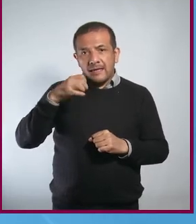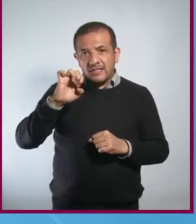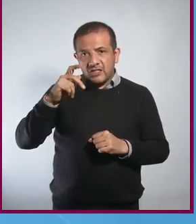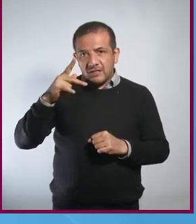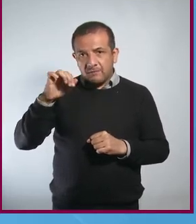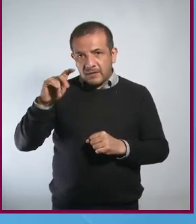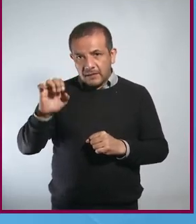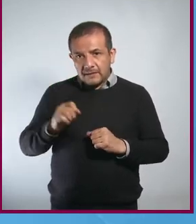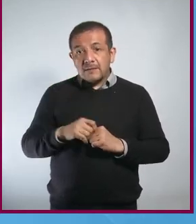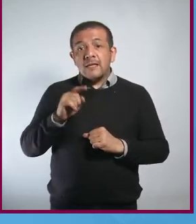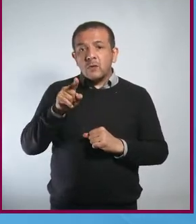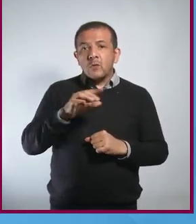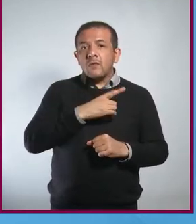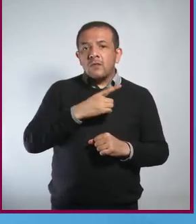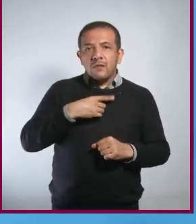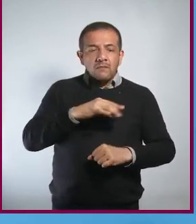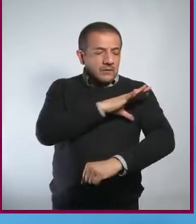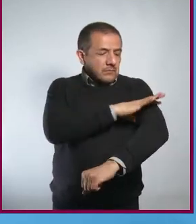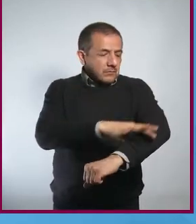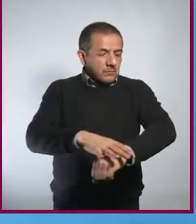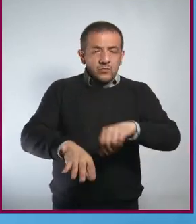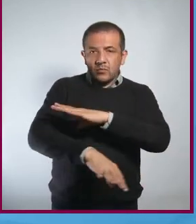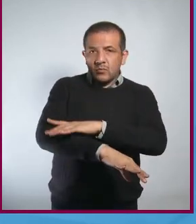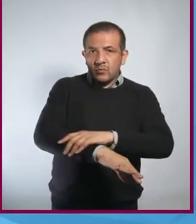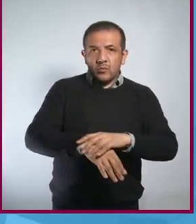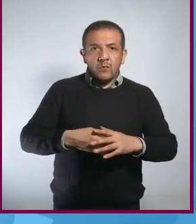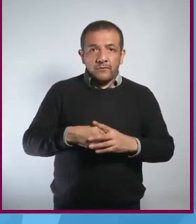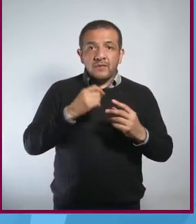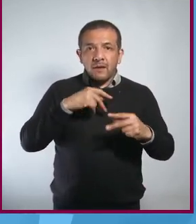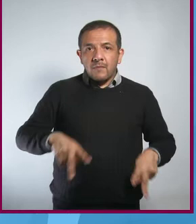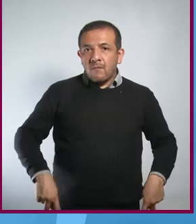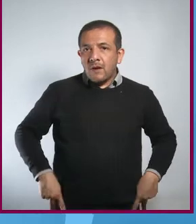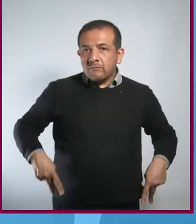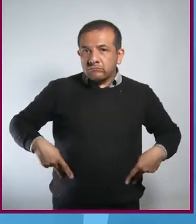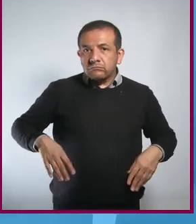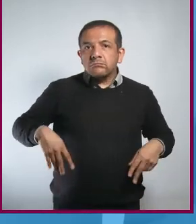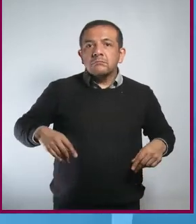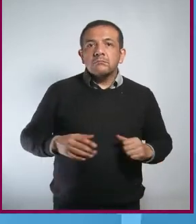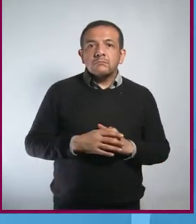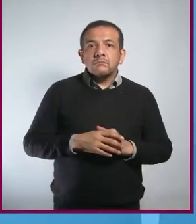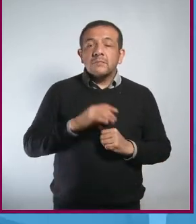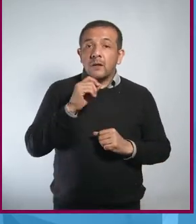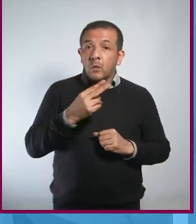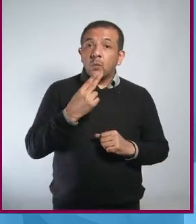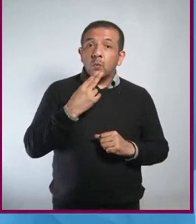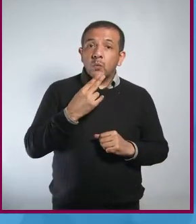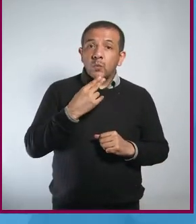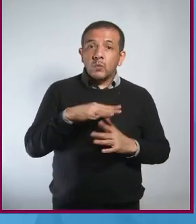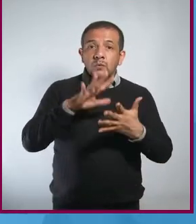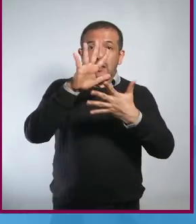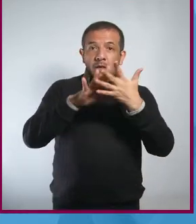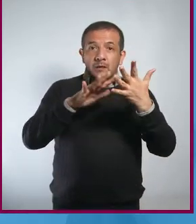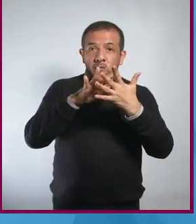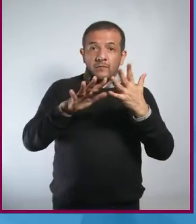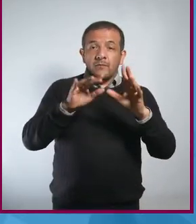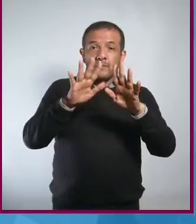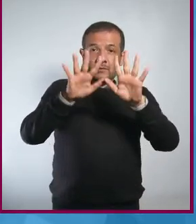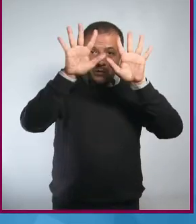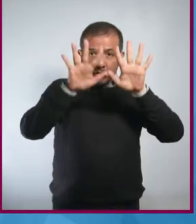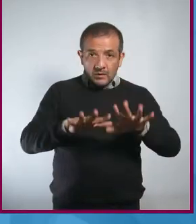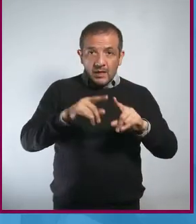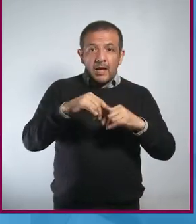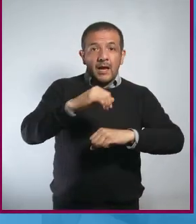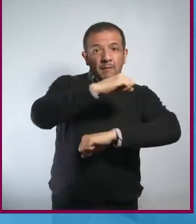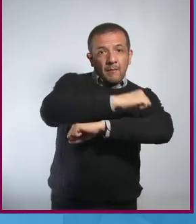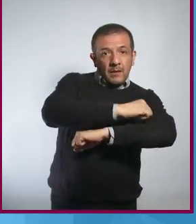la picadura, usa camisas de mangas largas y pantalones largos. Usa mosquiteros en ventanas y